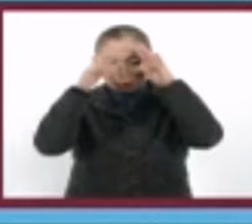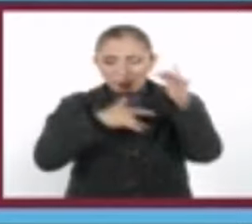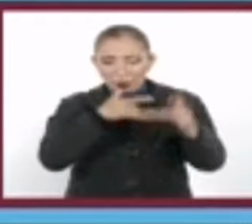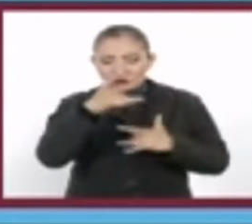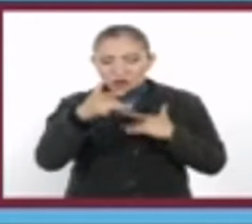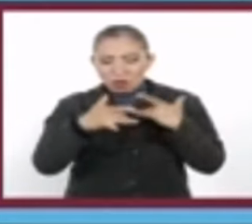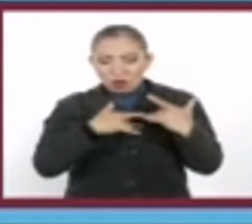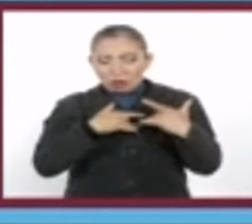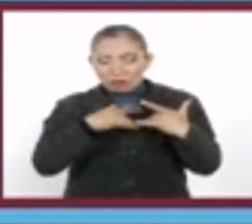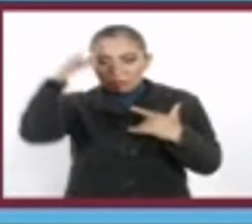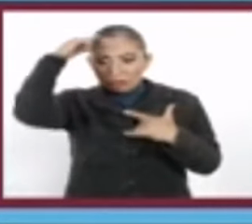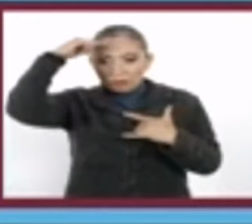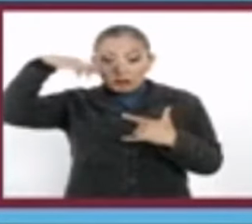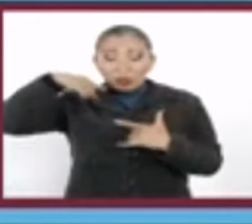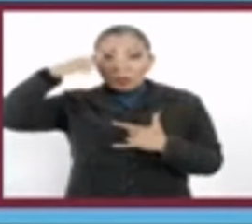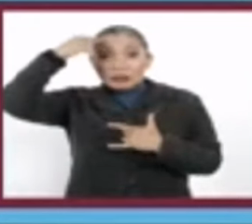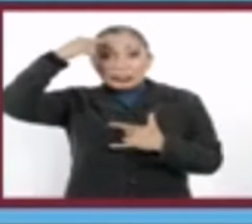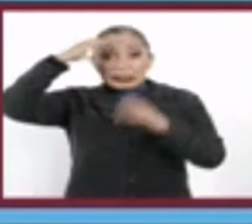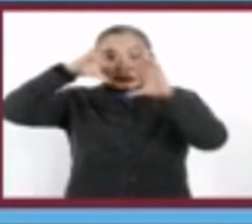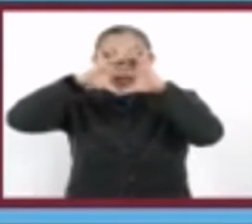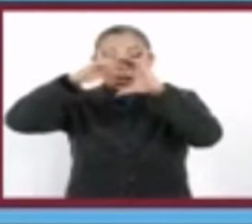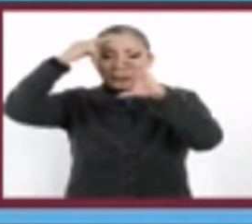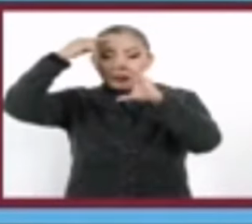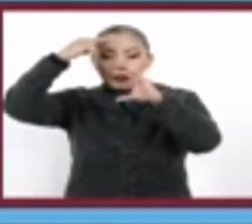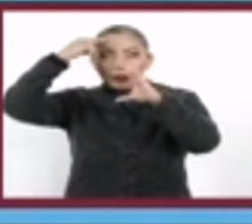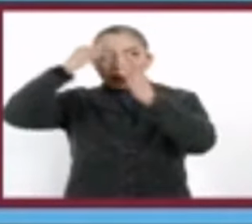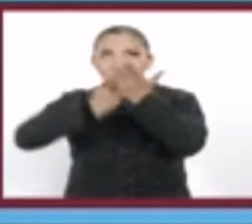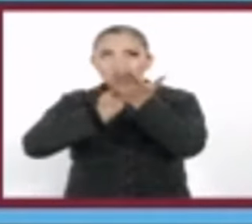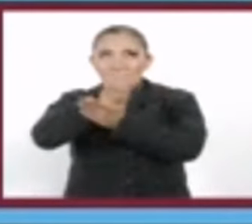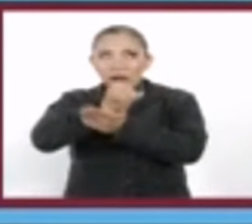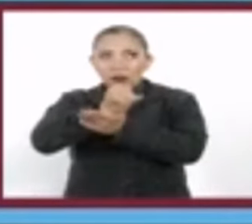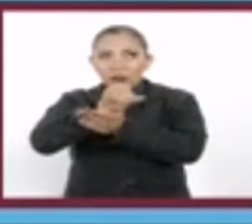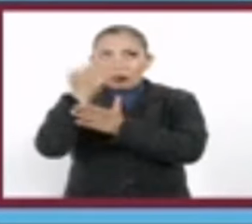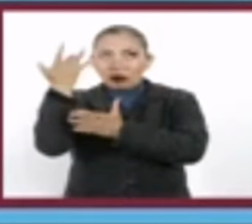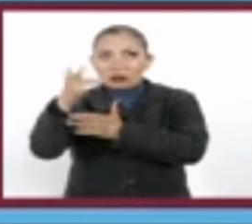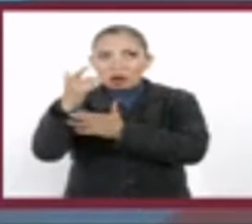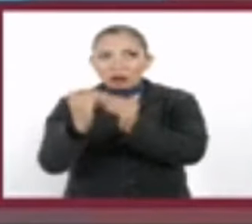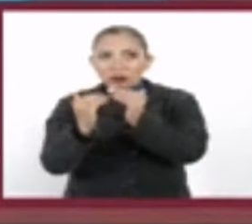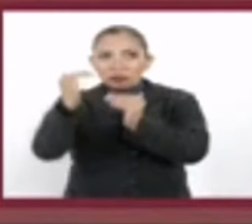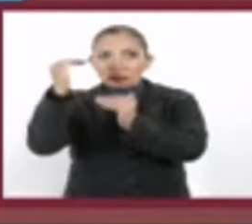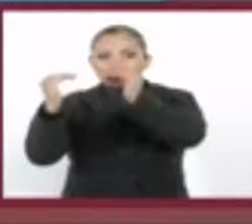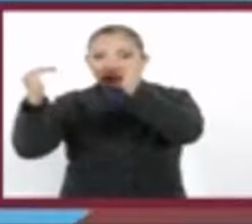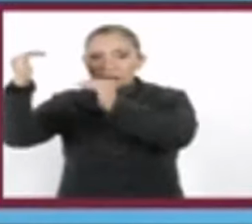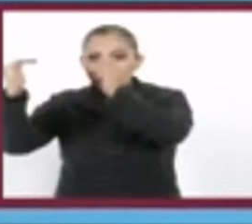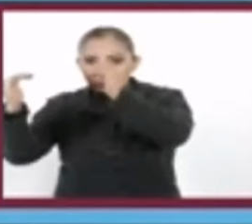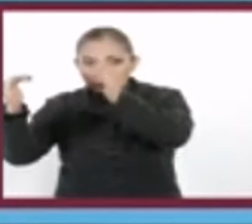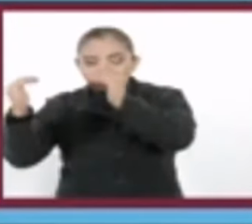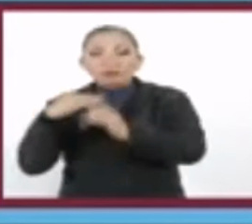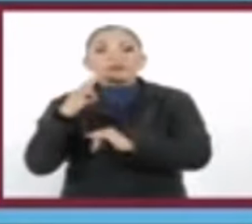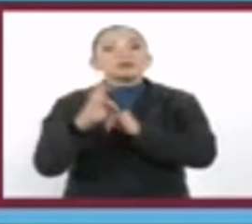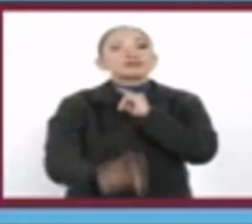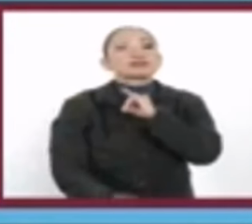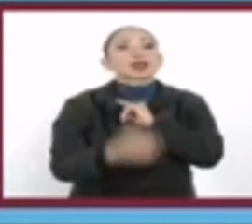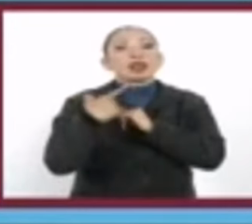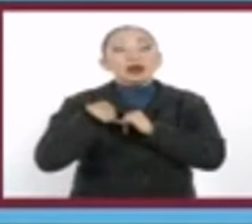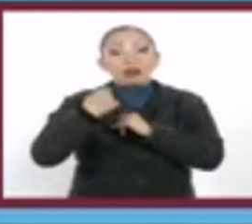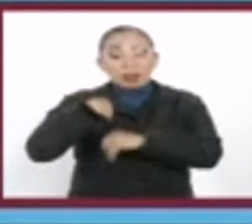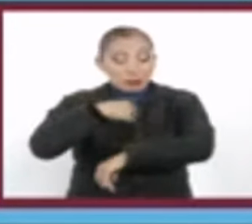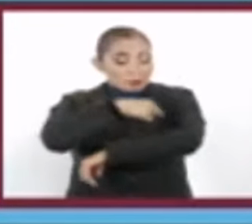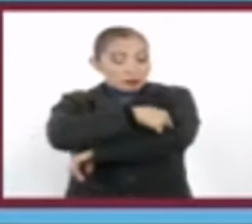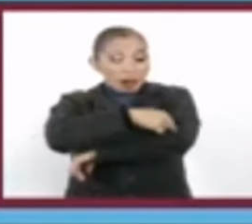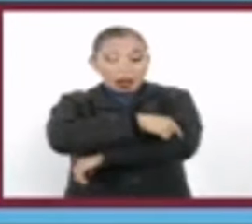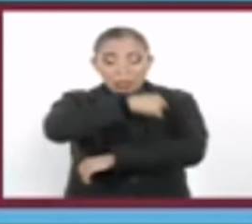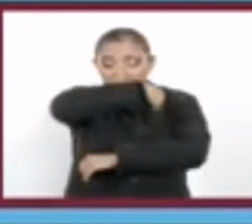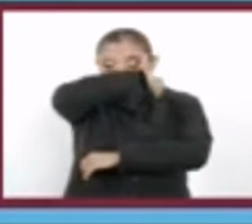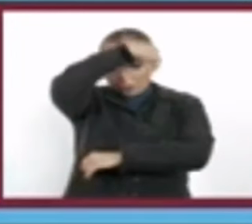las emociones. Entonces, el cerebro genera un determinado grado de dolor. En conclusión, el recorrido para